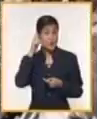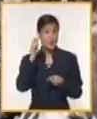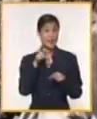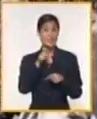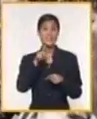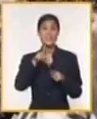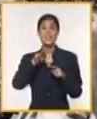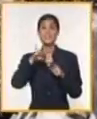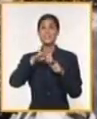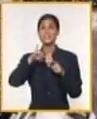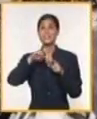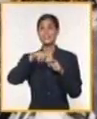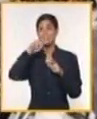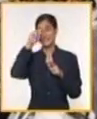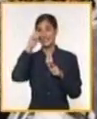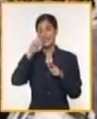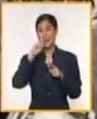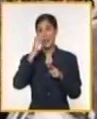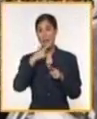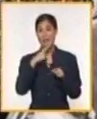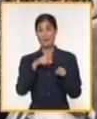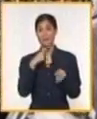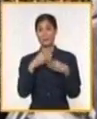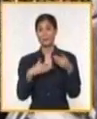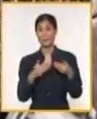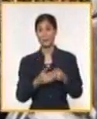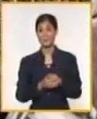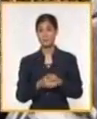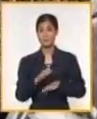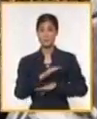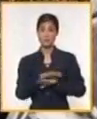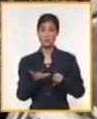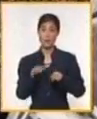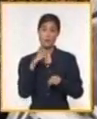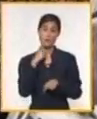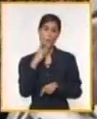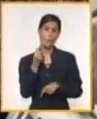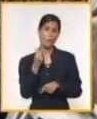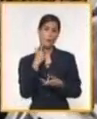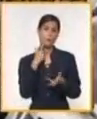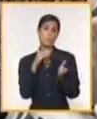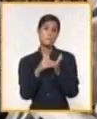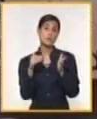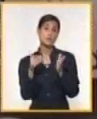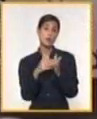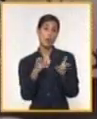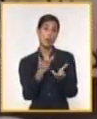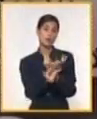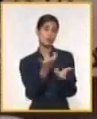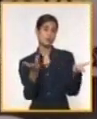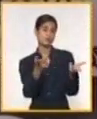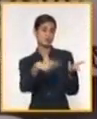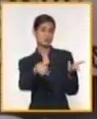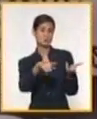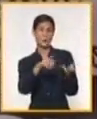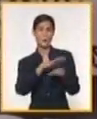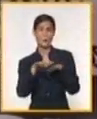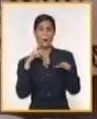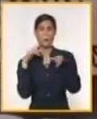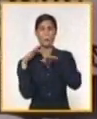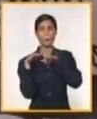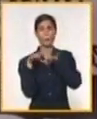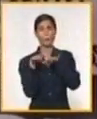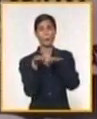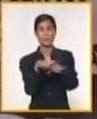de la expresidenta y ex vicepresidenta calculó que había más de 1 millón de personas en las calles. Los manifestantes se concentraron en